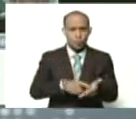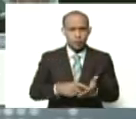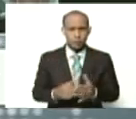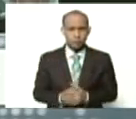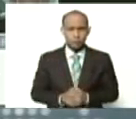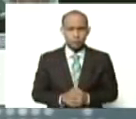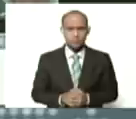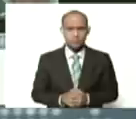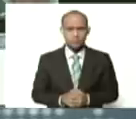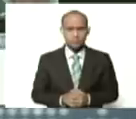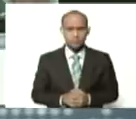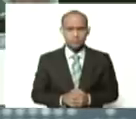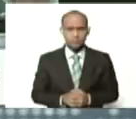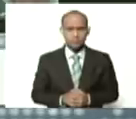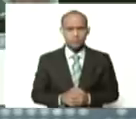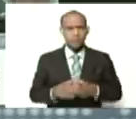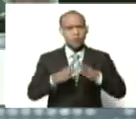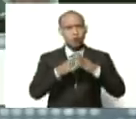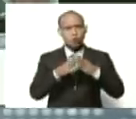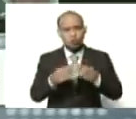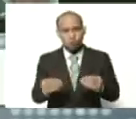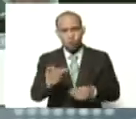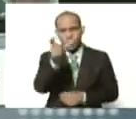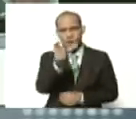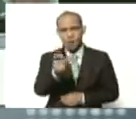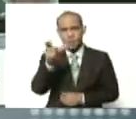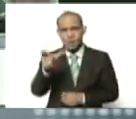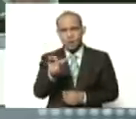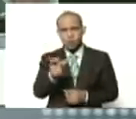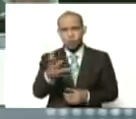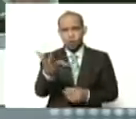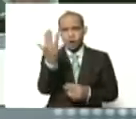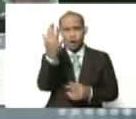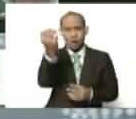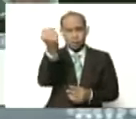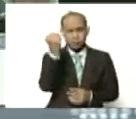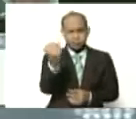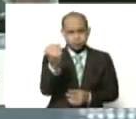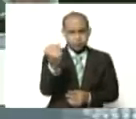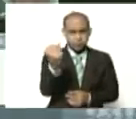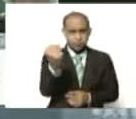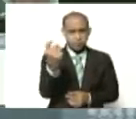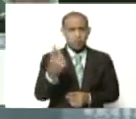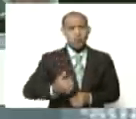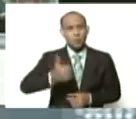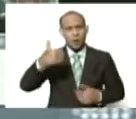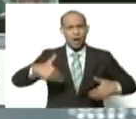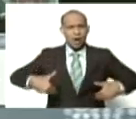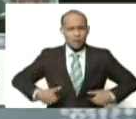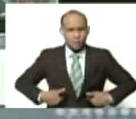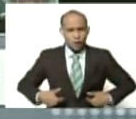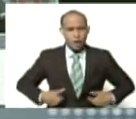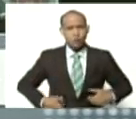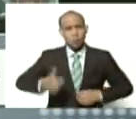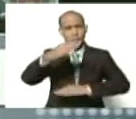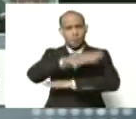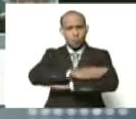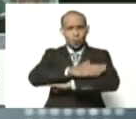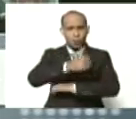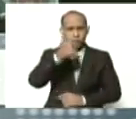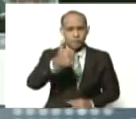manera, entre todos y todas. Cuando digo apretar la mano, quiere decir mayor esfuerzo, mayor disciplina,